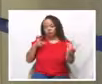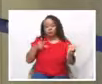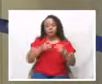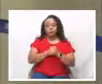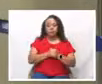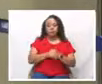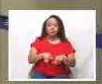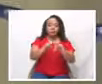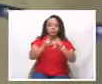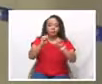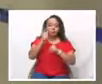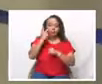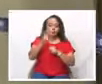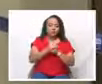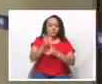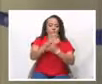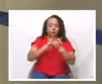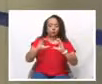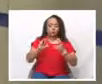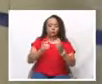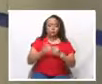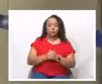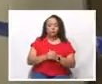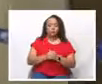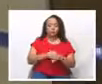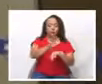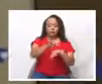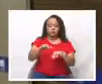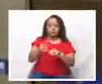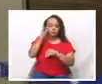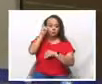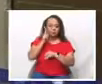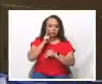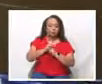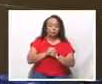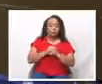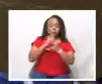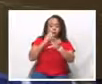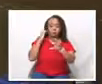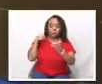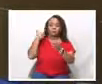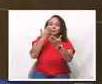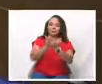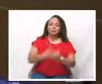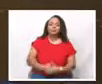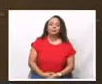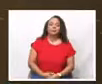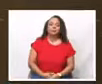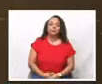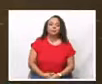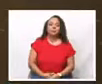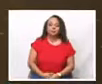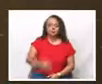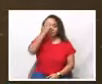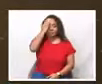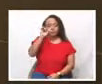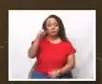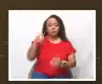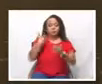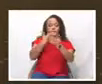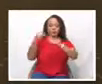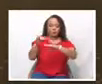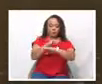vemos parte del comité de cantonal de Limón, una buseta que se hacen acá presentes, porque sí, la llegada al aeropuerto